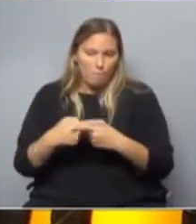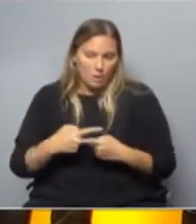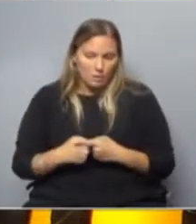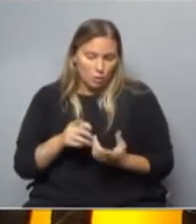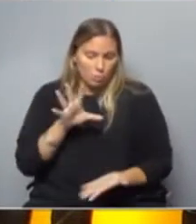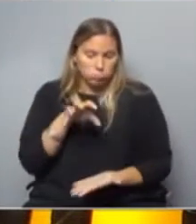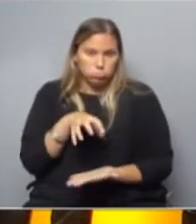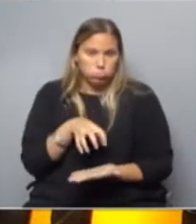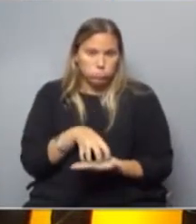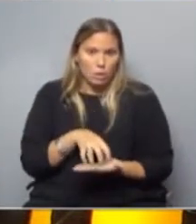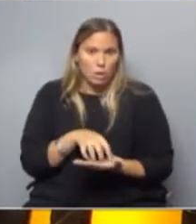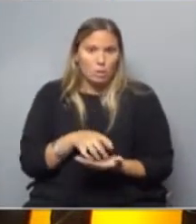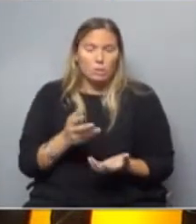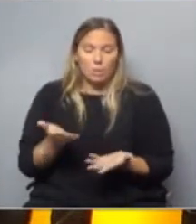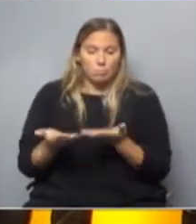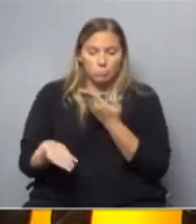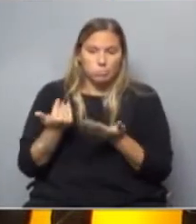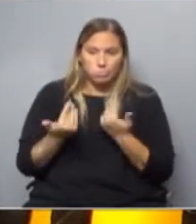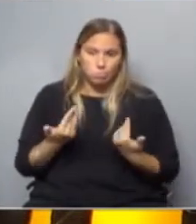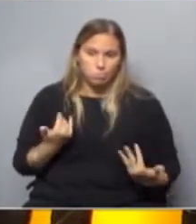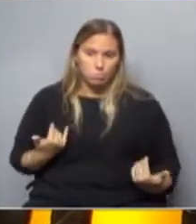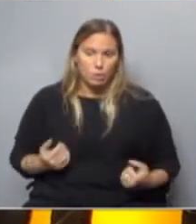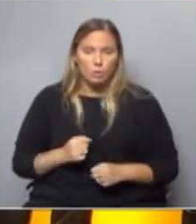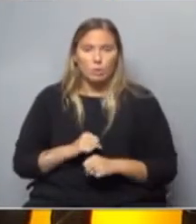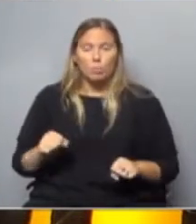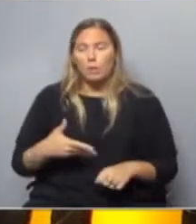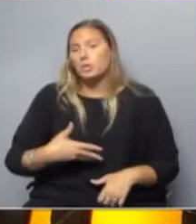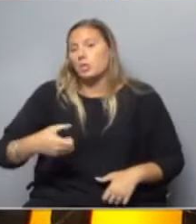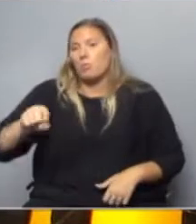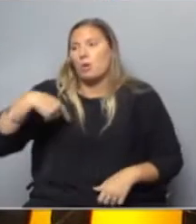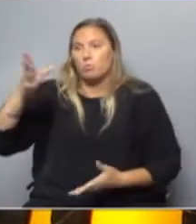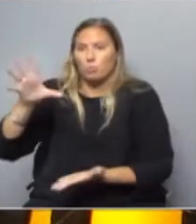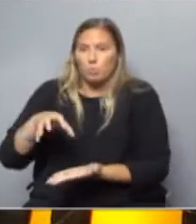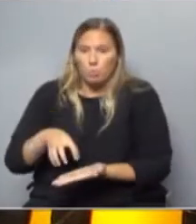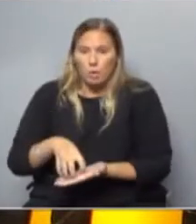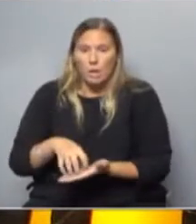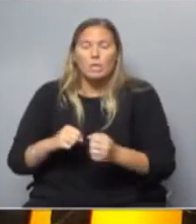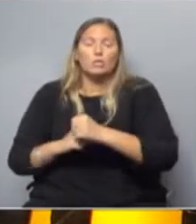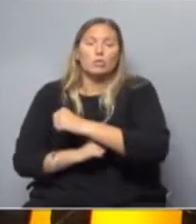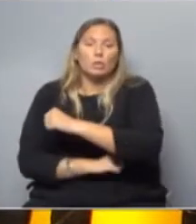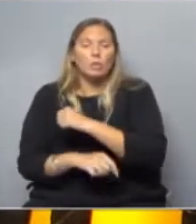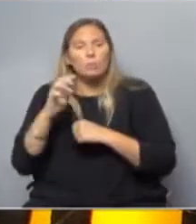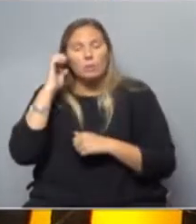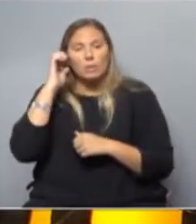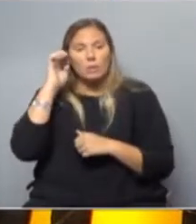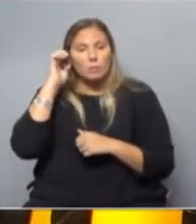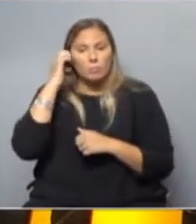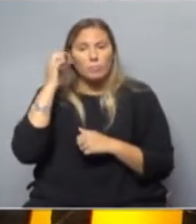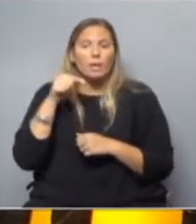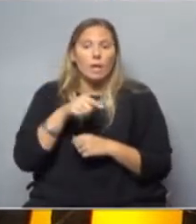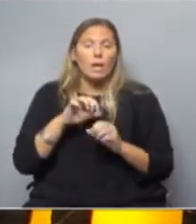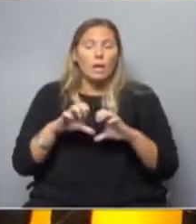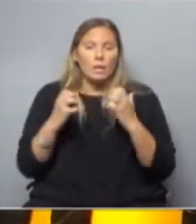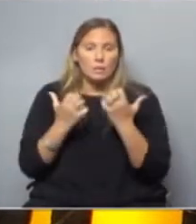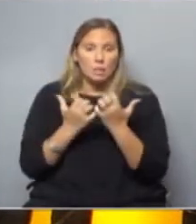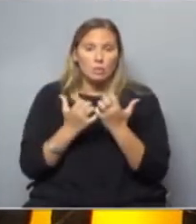sede, se desmonte y, ya te digo, se resolverá. Y la sostenibilidad que tiene este estadio,